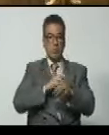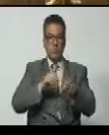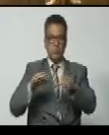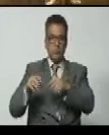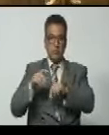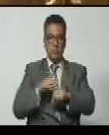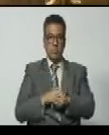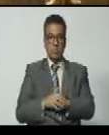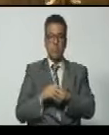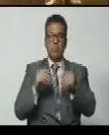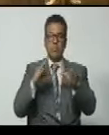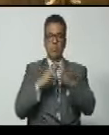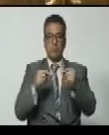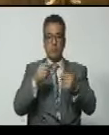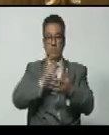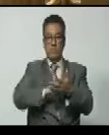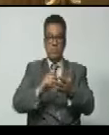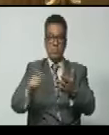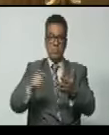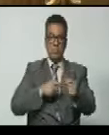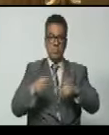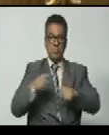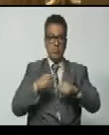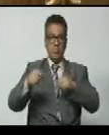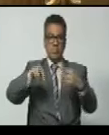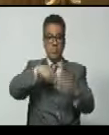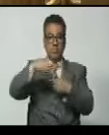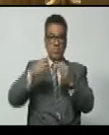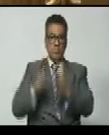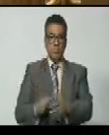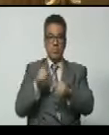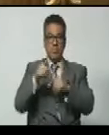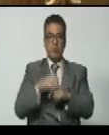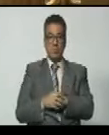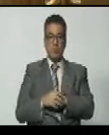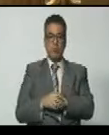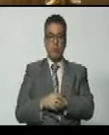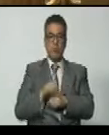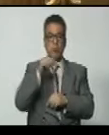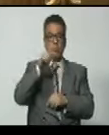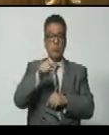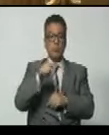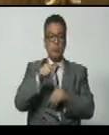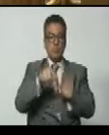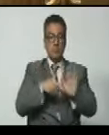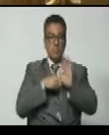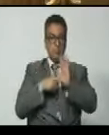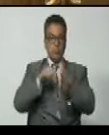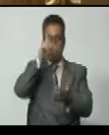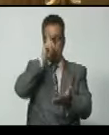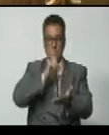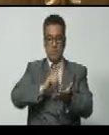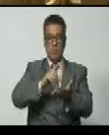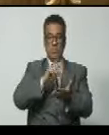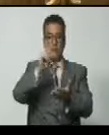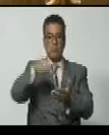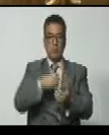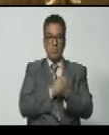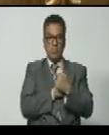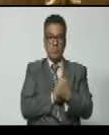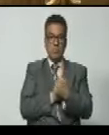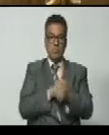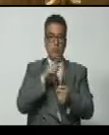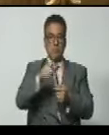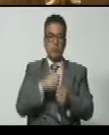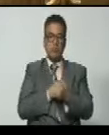transcribió todos los documentos del movimiento revolucionario independentista. Ese es el símbolo de la lealtad y el amor, de